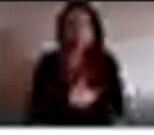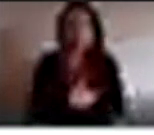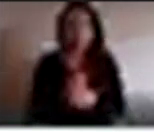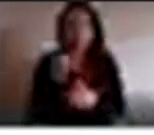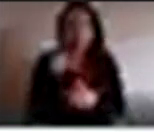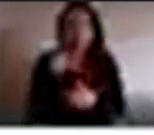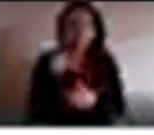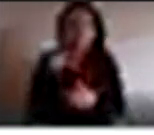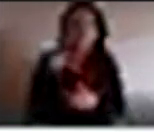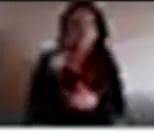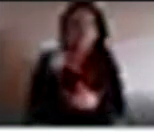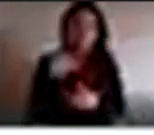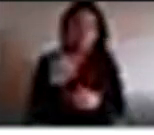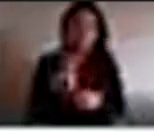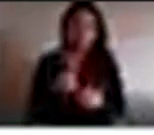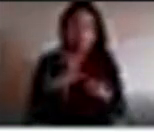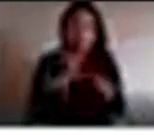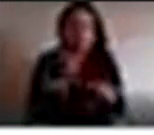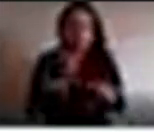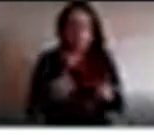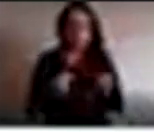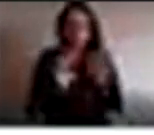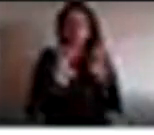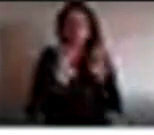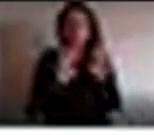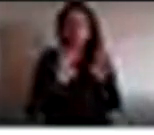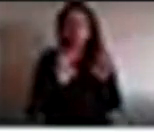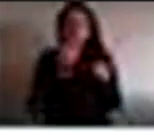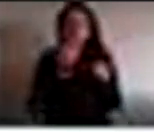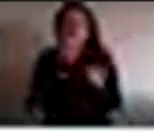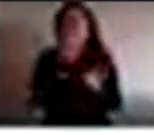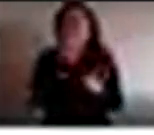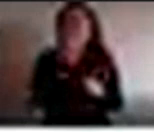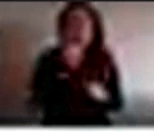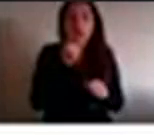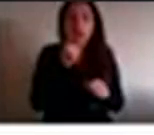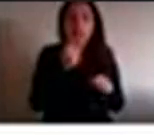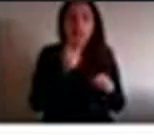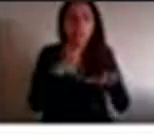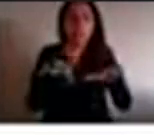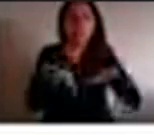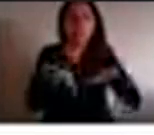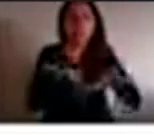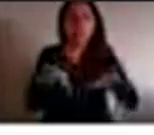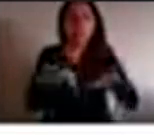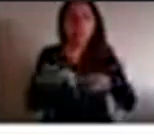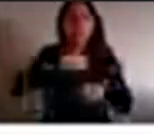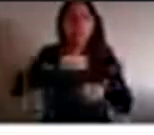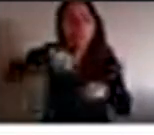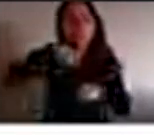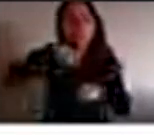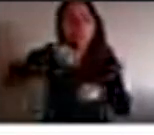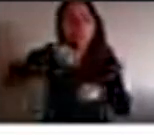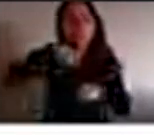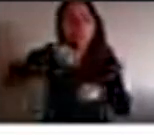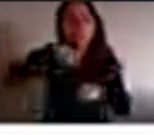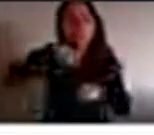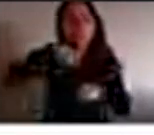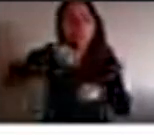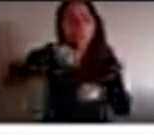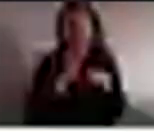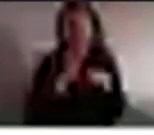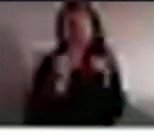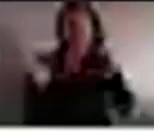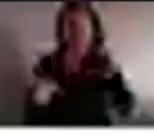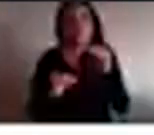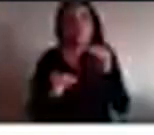Ahora bien, y con el objeto de señalar cuáles han sido las acciones que hemos puesto en práctica como Subsecretaría del Trabajo,